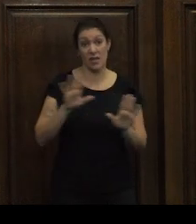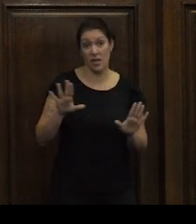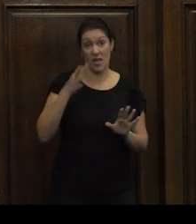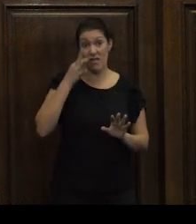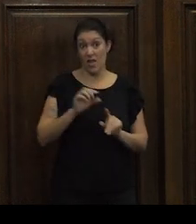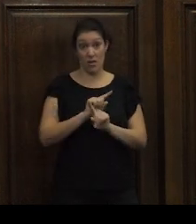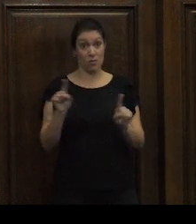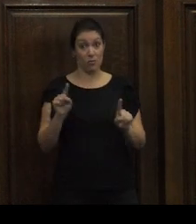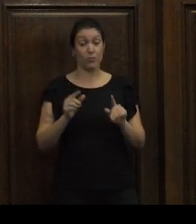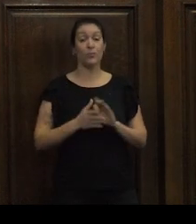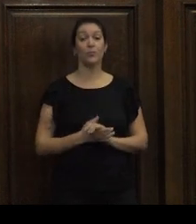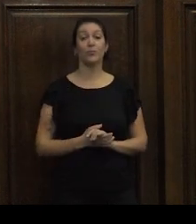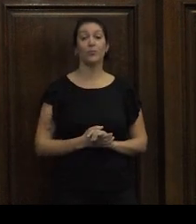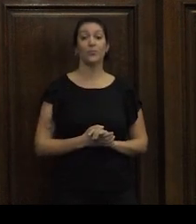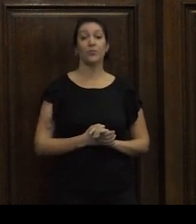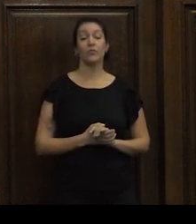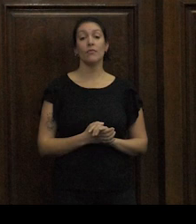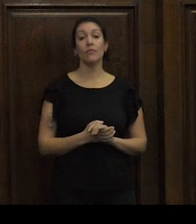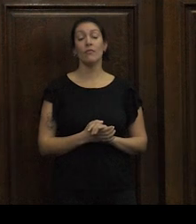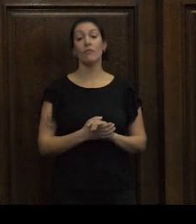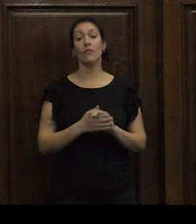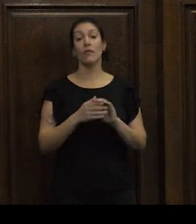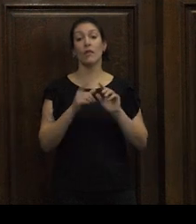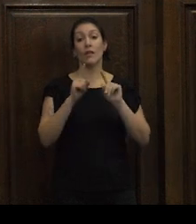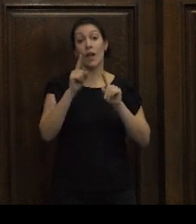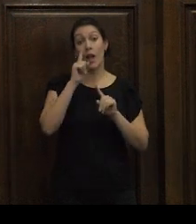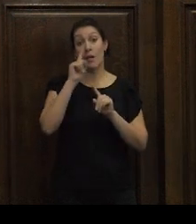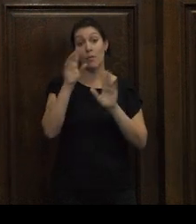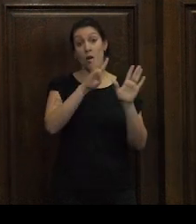decir. En ese sentido, de hecho, en